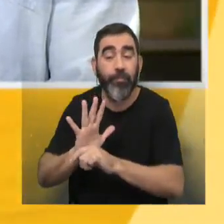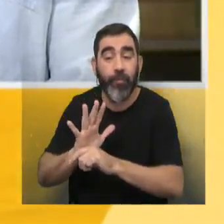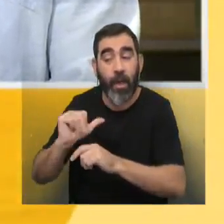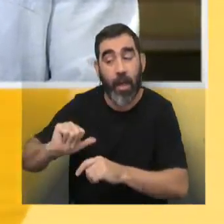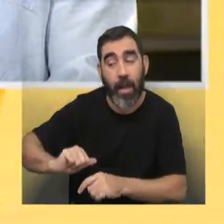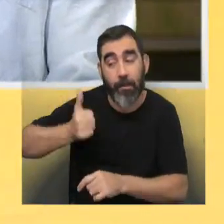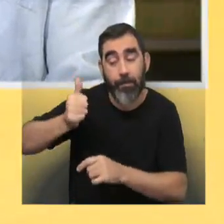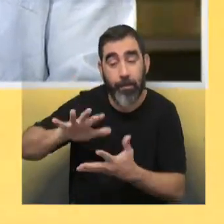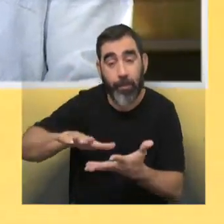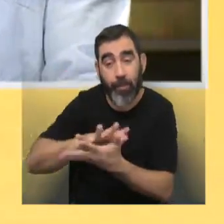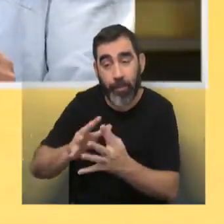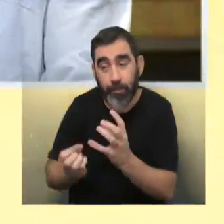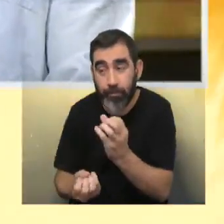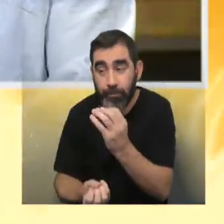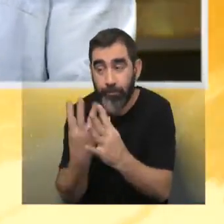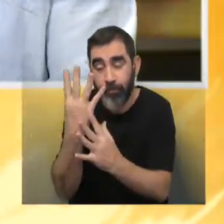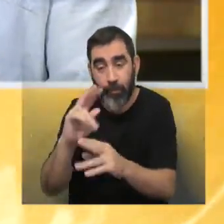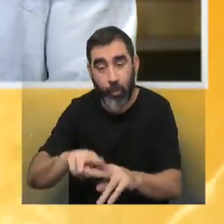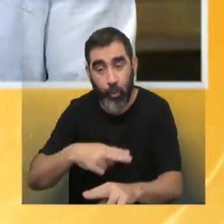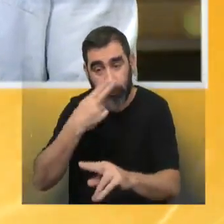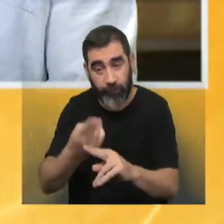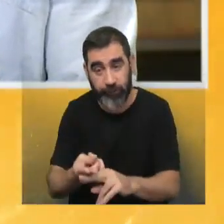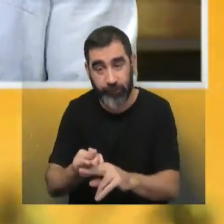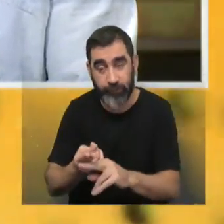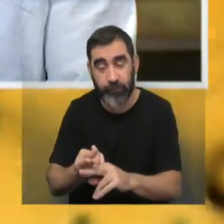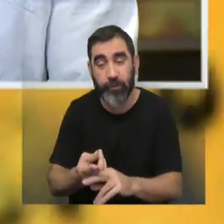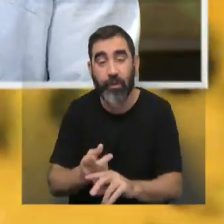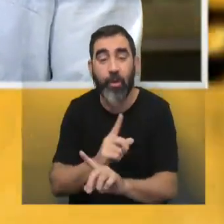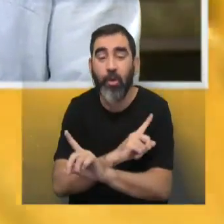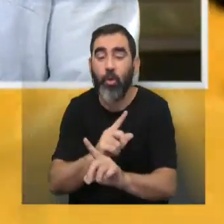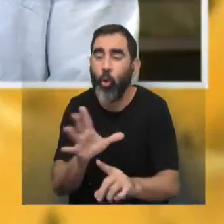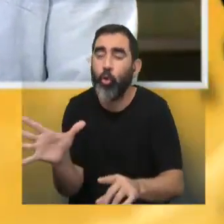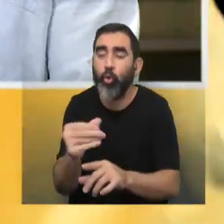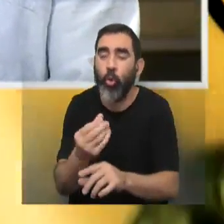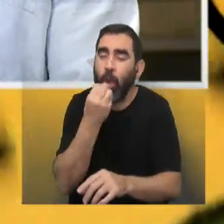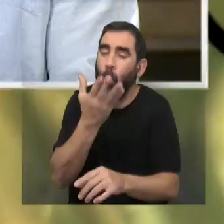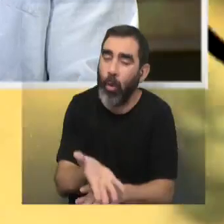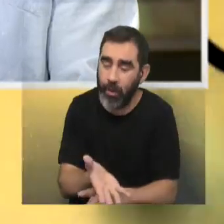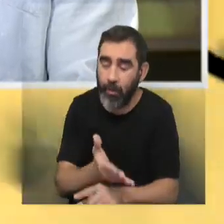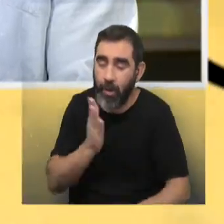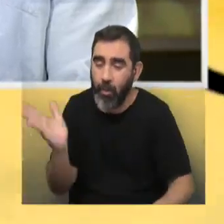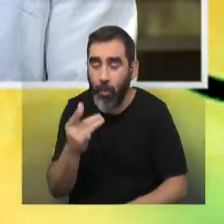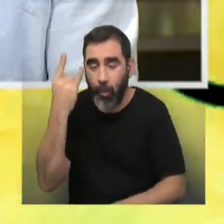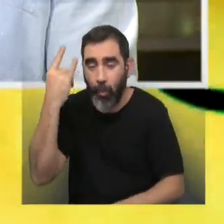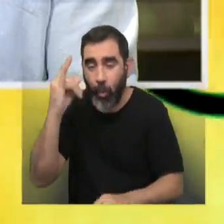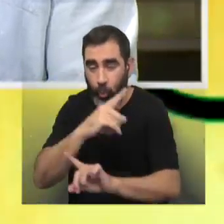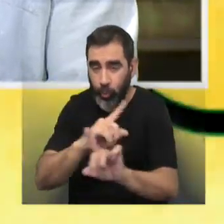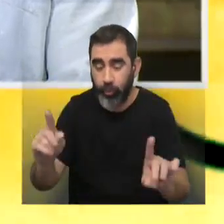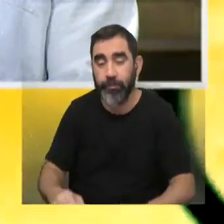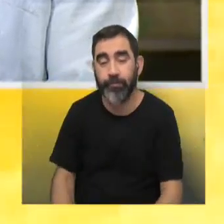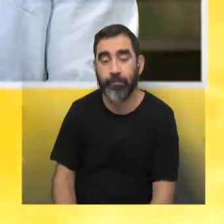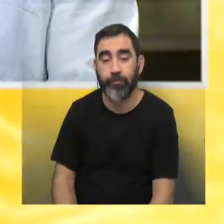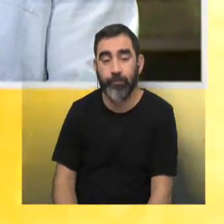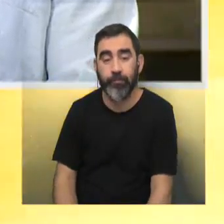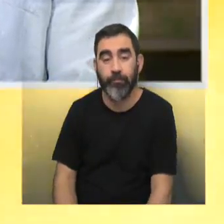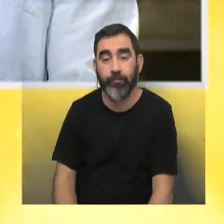aprovechan ese espacio para germinar o para rebrotar y no son todas deseables para el productor ganadero. Bien. ¿Verdad? Luis, en